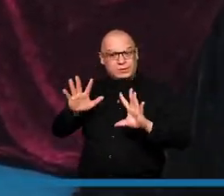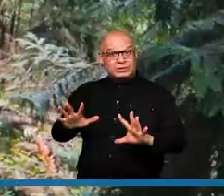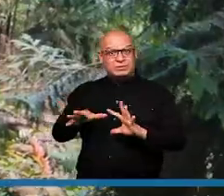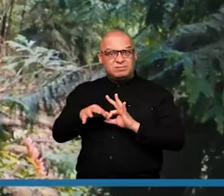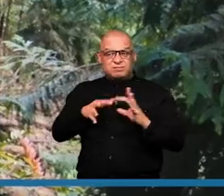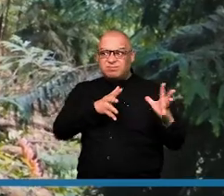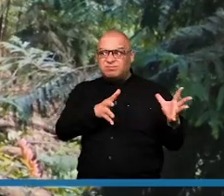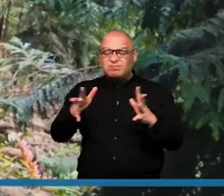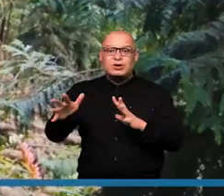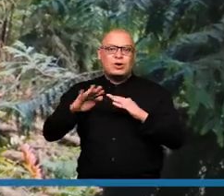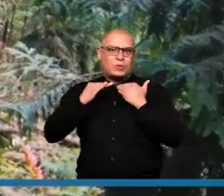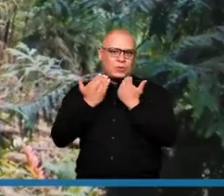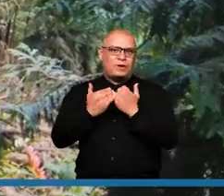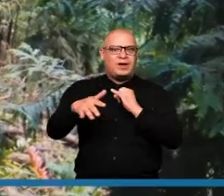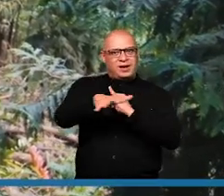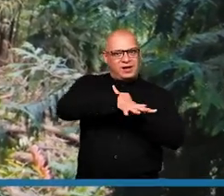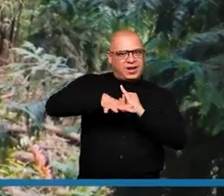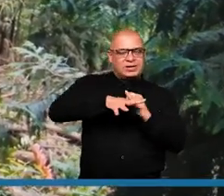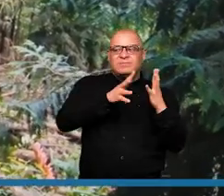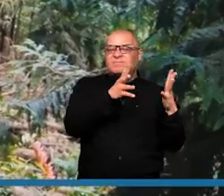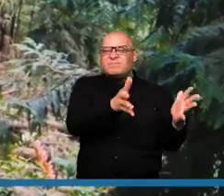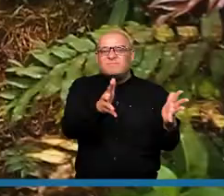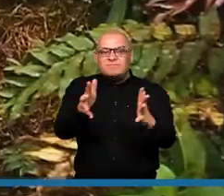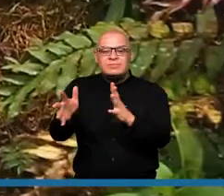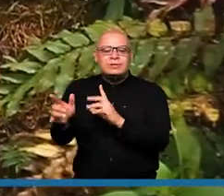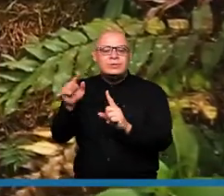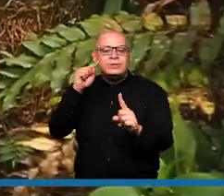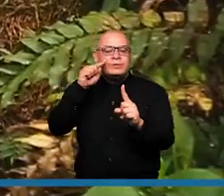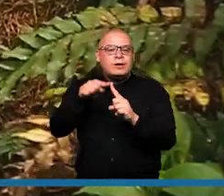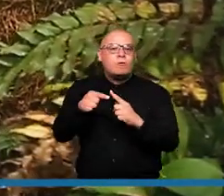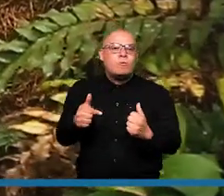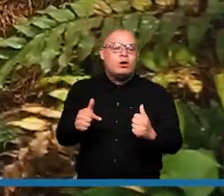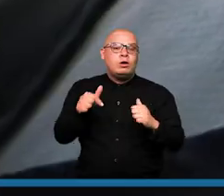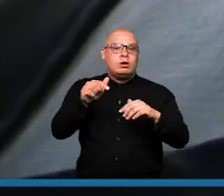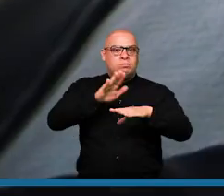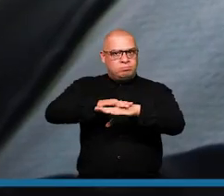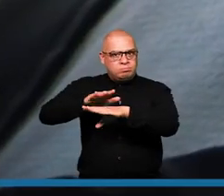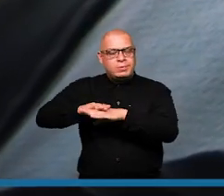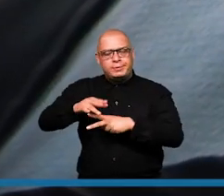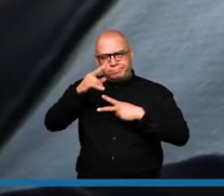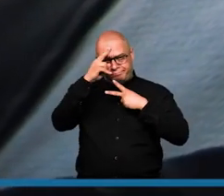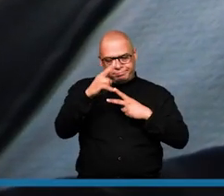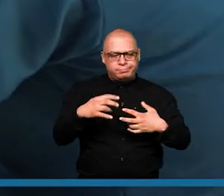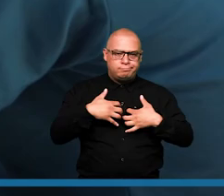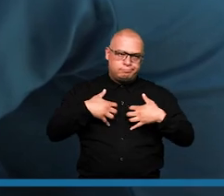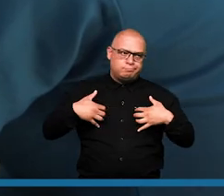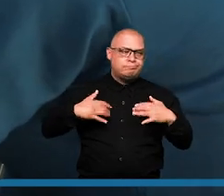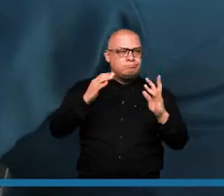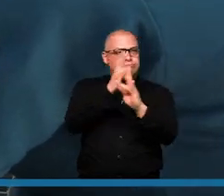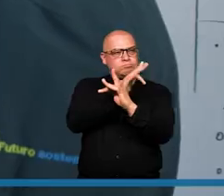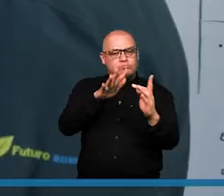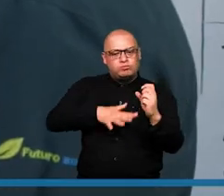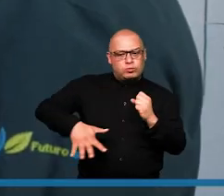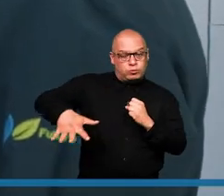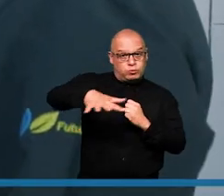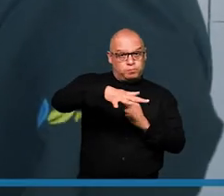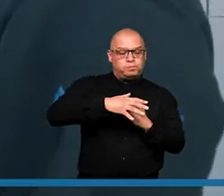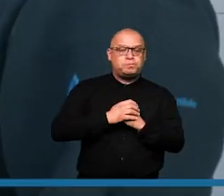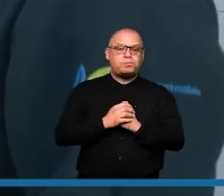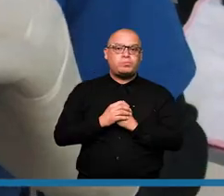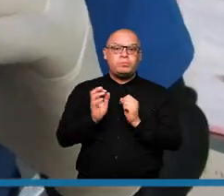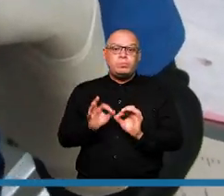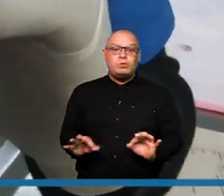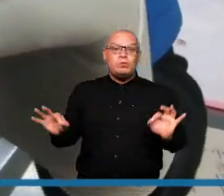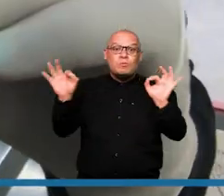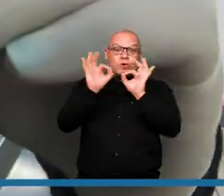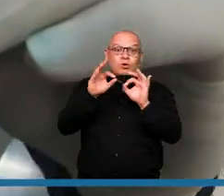instituciones educativas y a la comunidad en general para trabajar en esa cultura ambiental. Considero que una de las aportes más